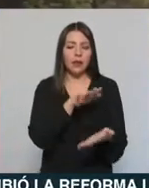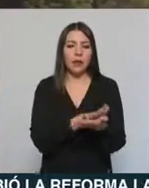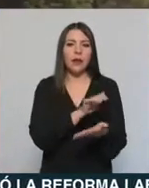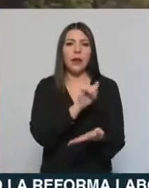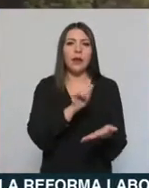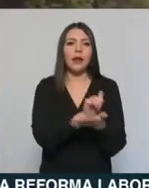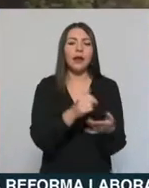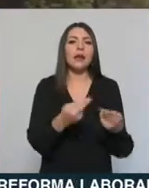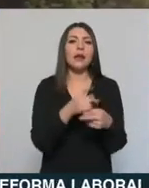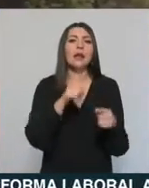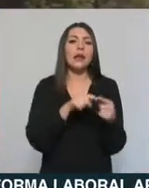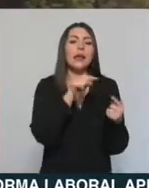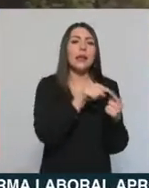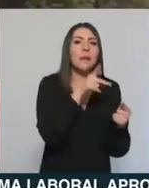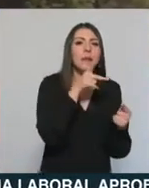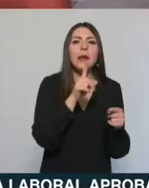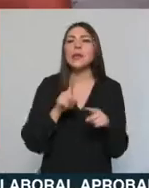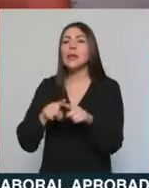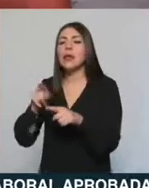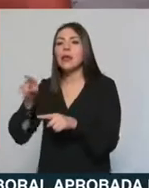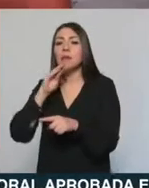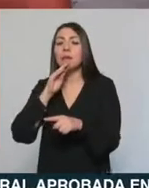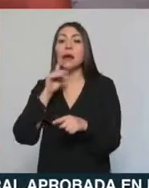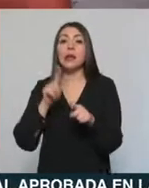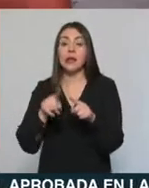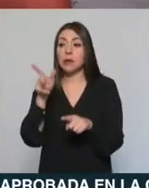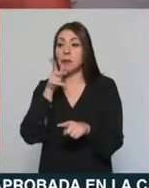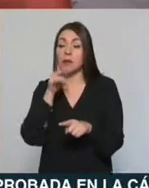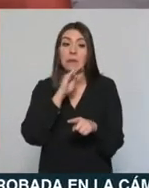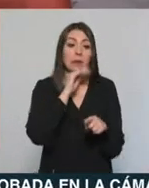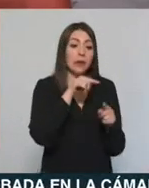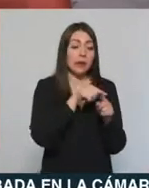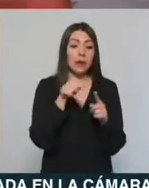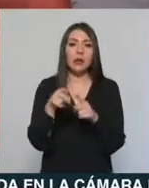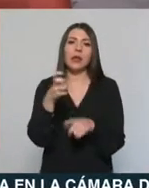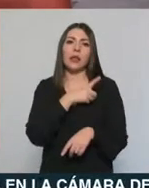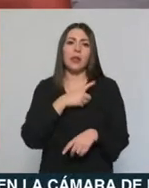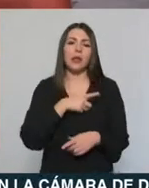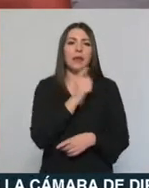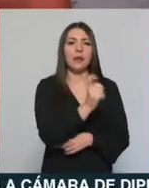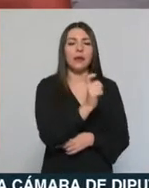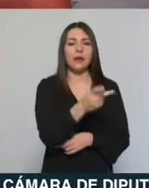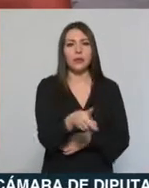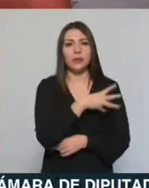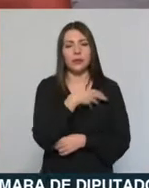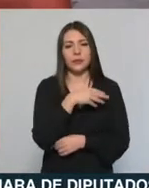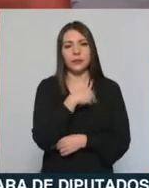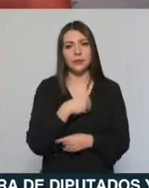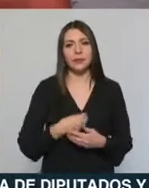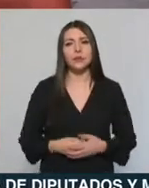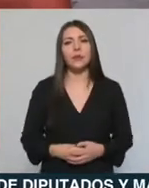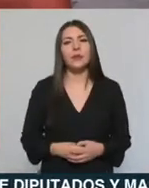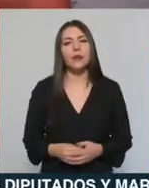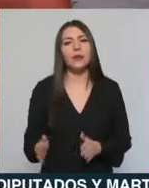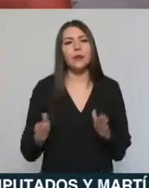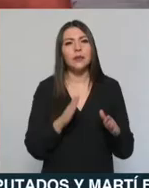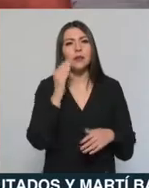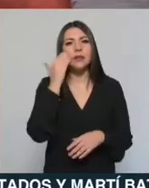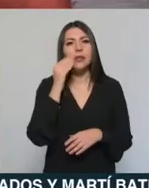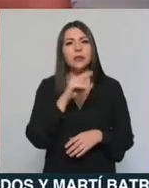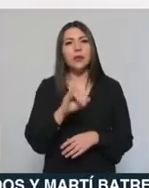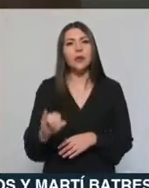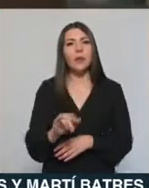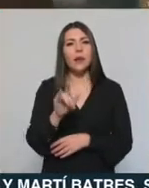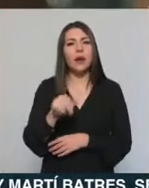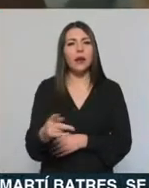quiénes son los padres y por lo tanto los sujetos obligados a cumplir con la obligación de dar alimentos. Juez, a través de Facebook, Julián García, ¿algún